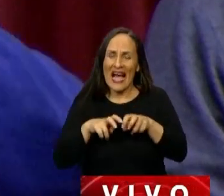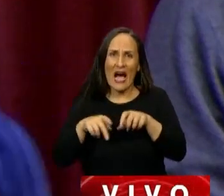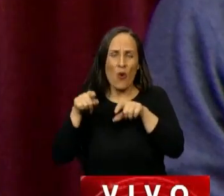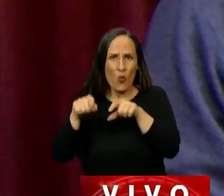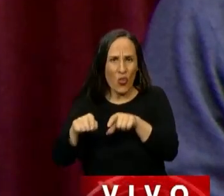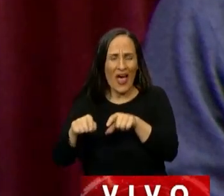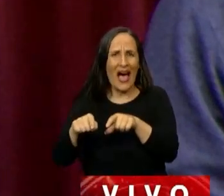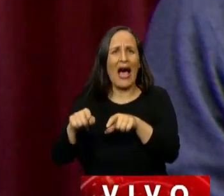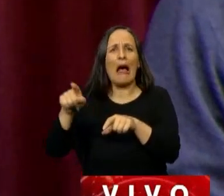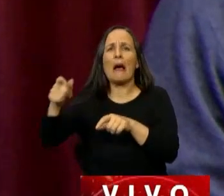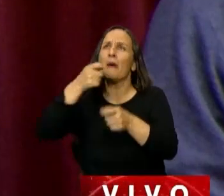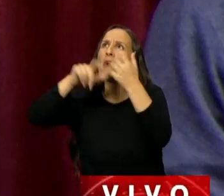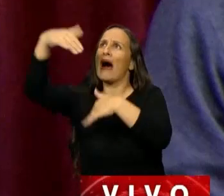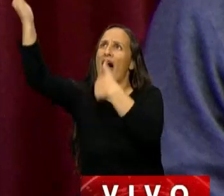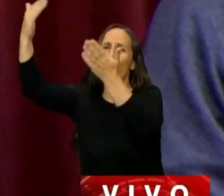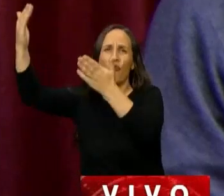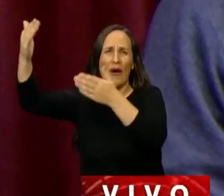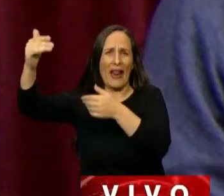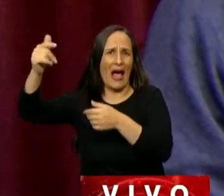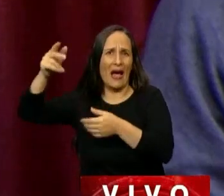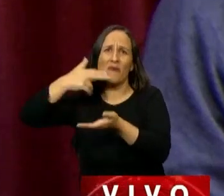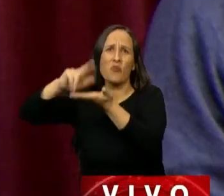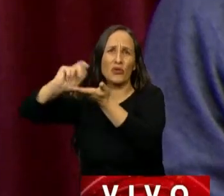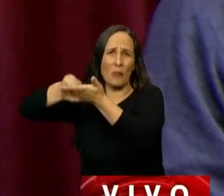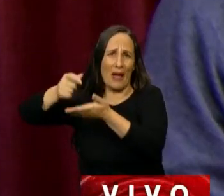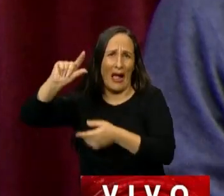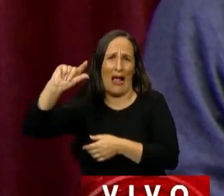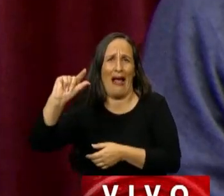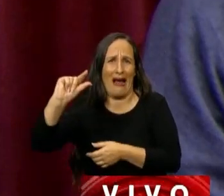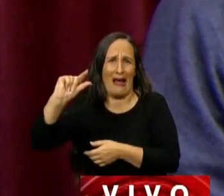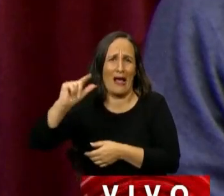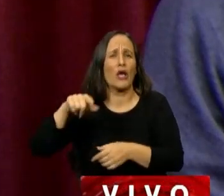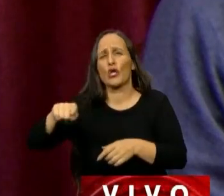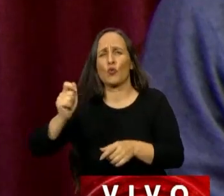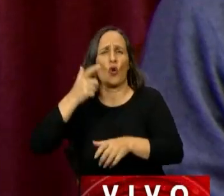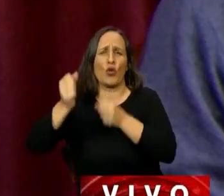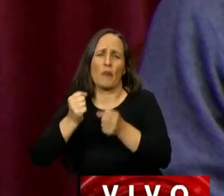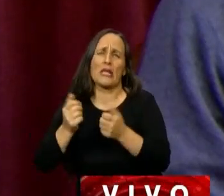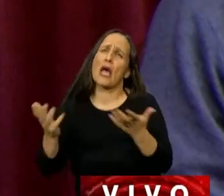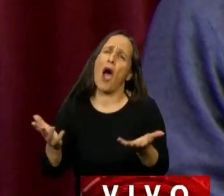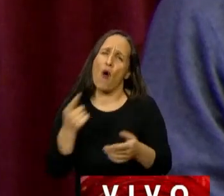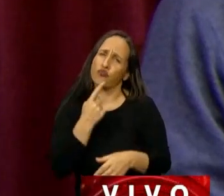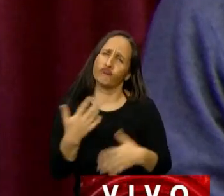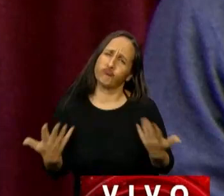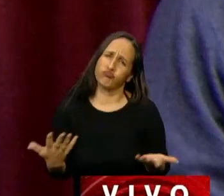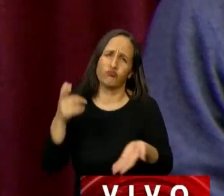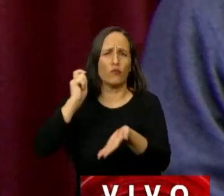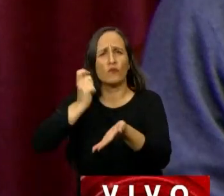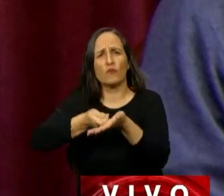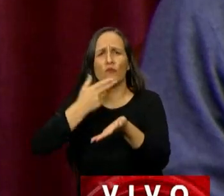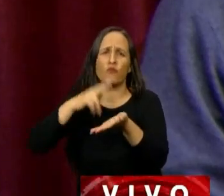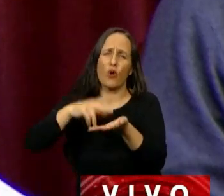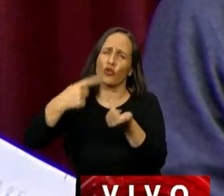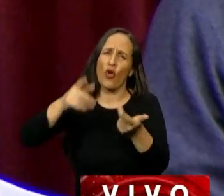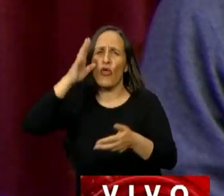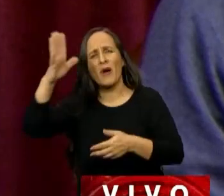por el cobro de las retenciones a las exportaciones. Y se la pasan llorando permanentemente de que le cobran muchos impuestos,